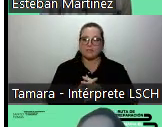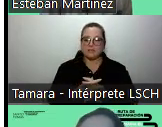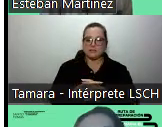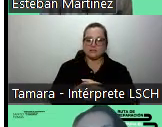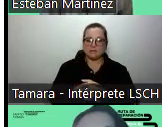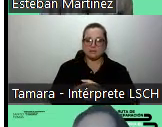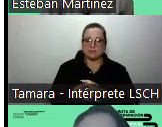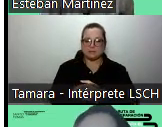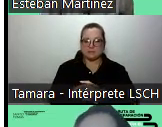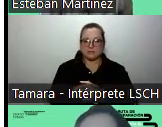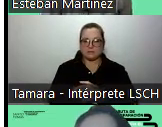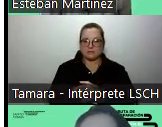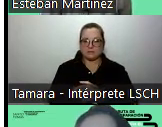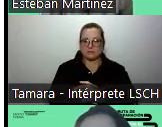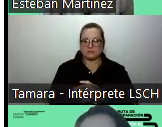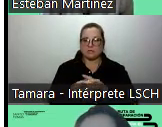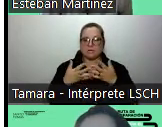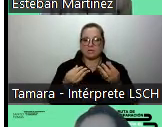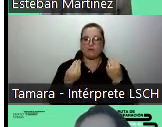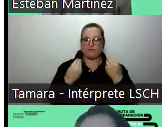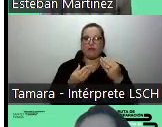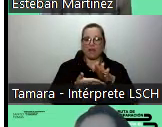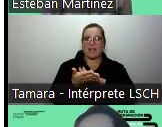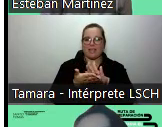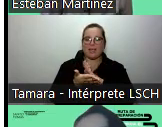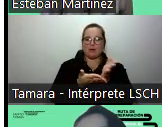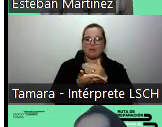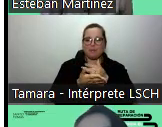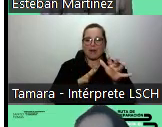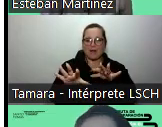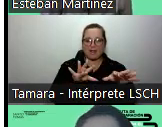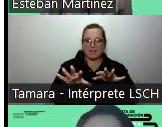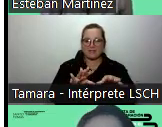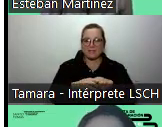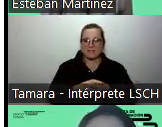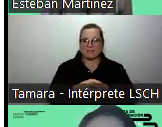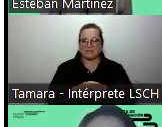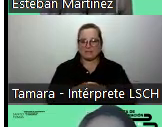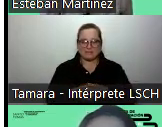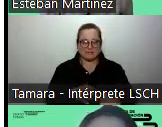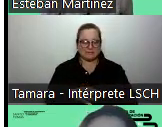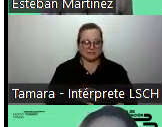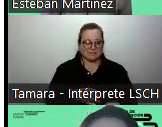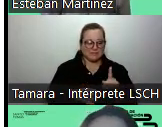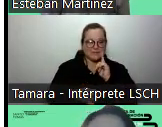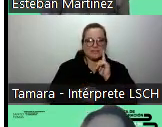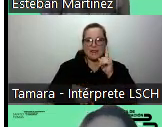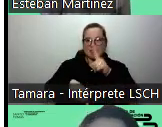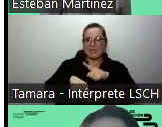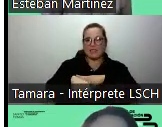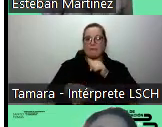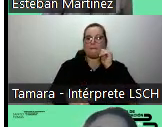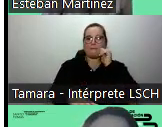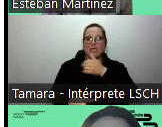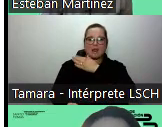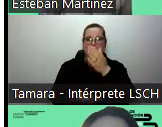egresado Oye pero este es un buen ejemplo de meta y de plan de acción supo tiene un plazo es mañana